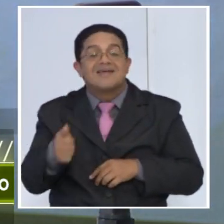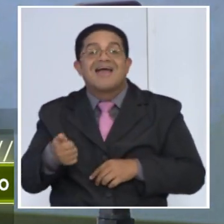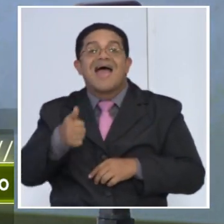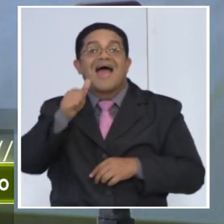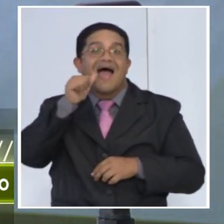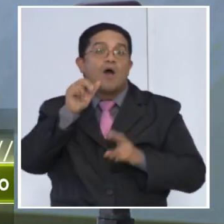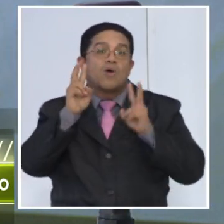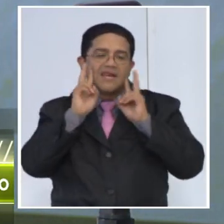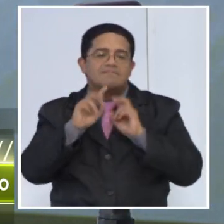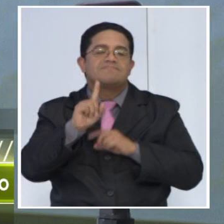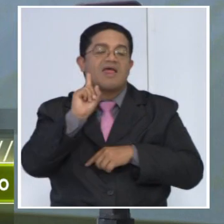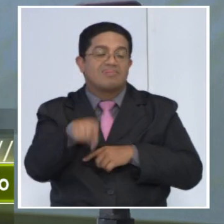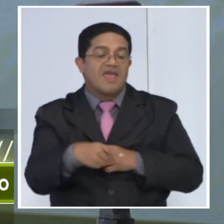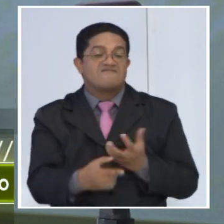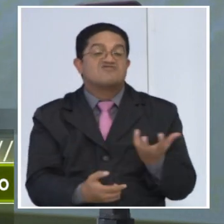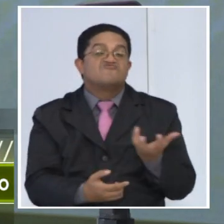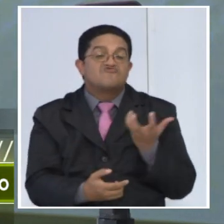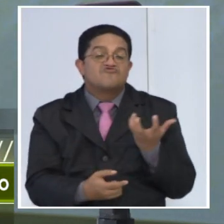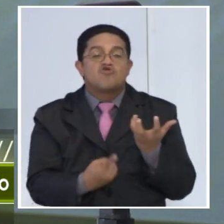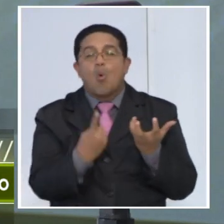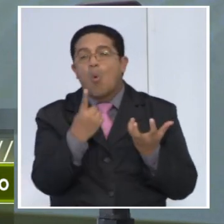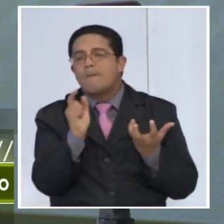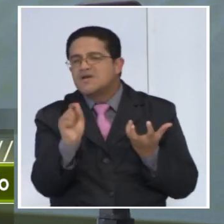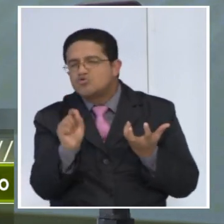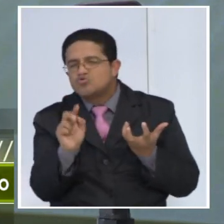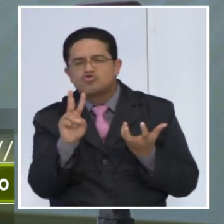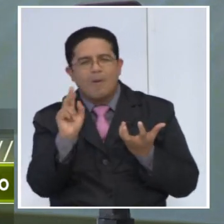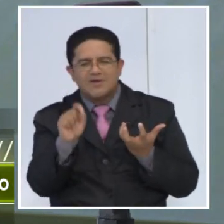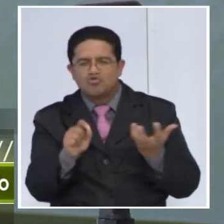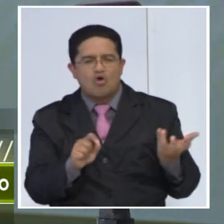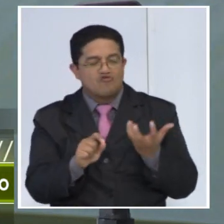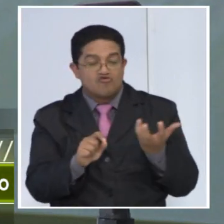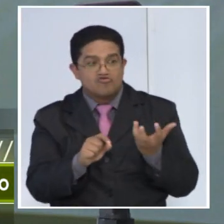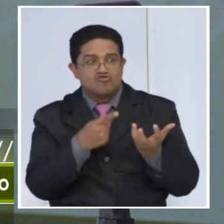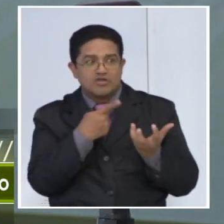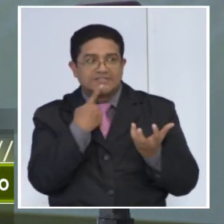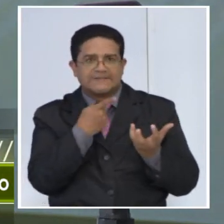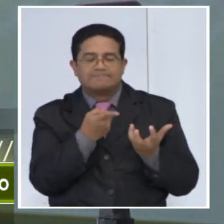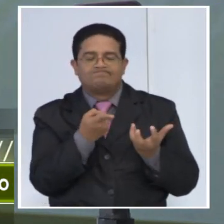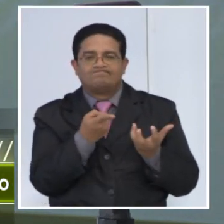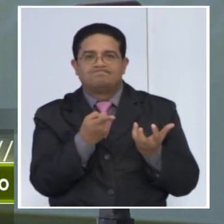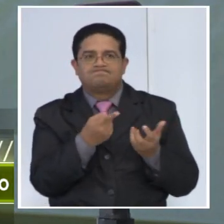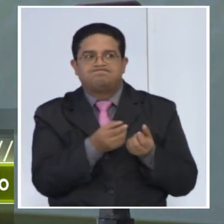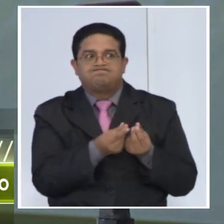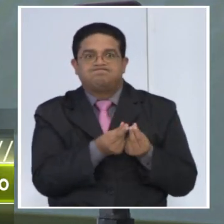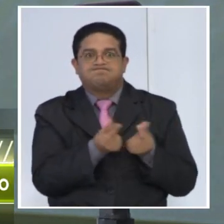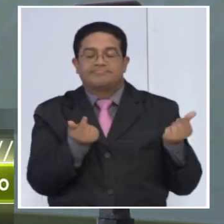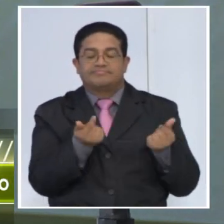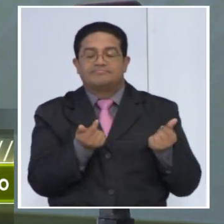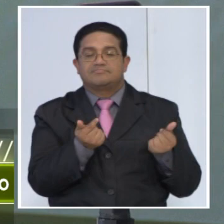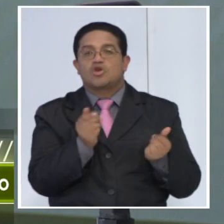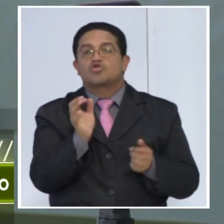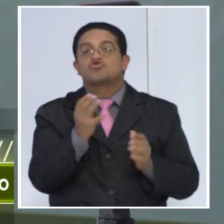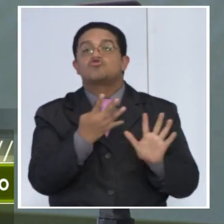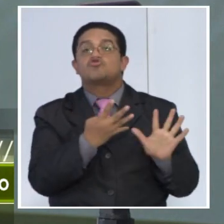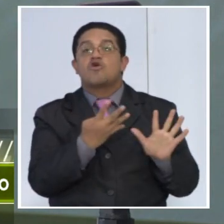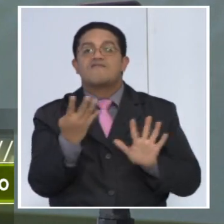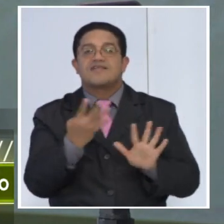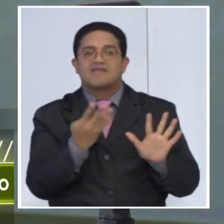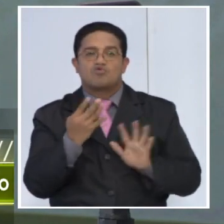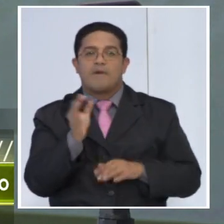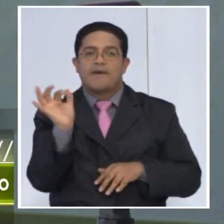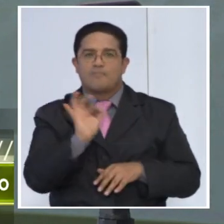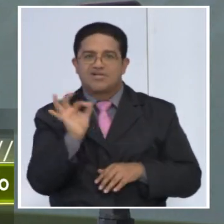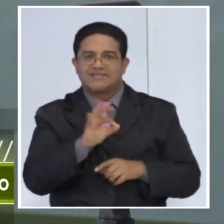el agua de 1 a 3 minutos y sería suficiente para matar más del 99% de virus y bacterias. Es decir, las